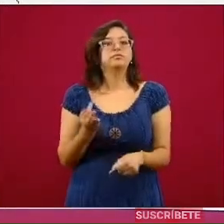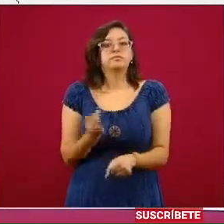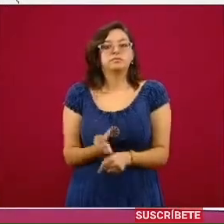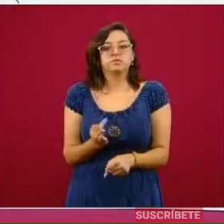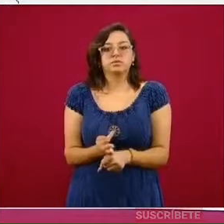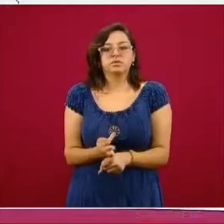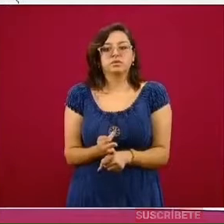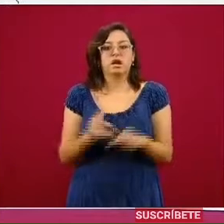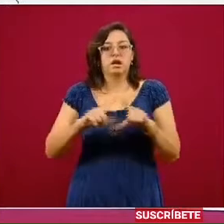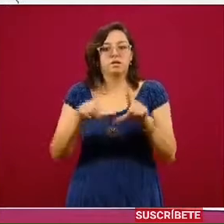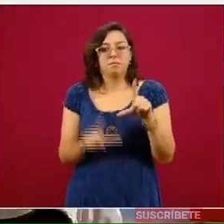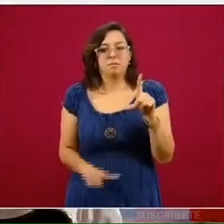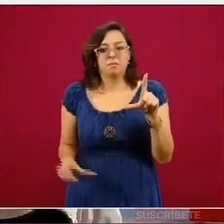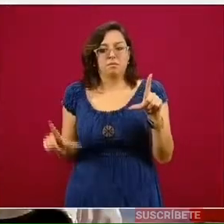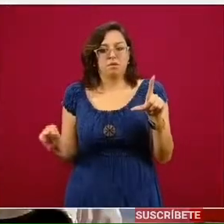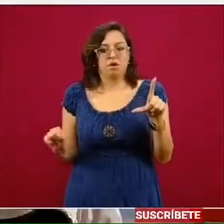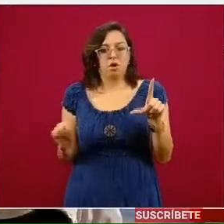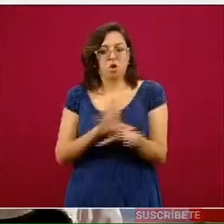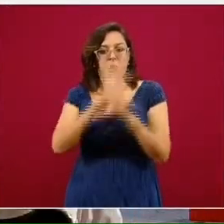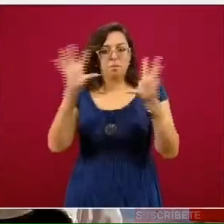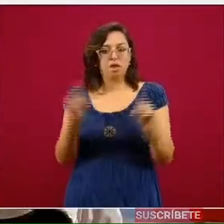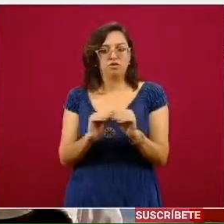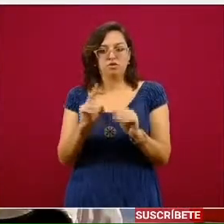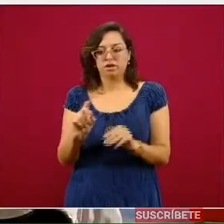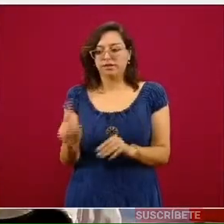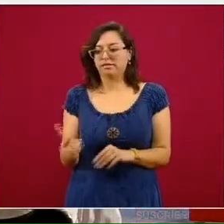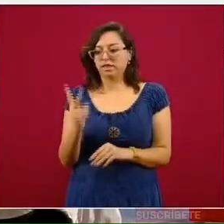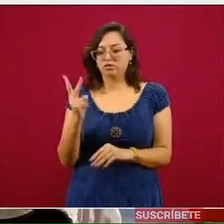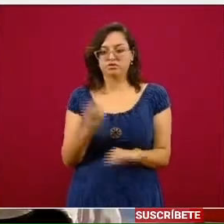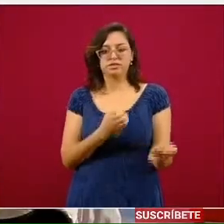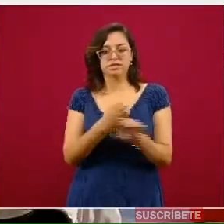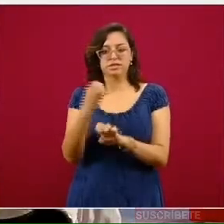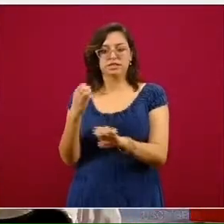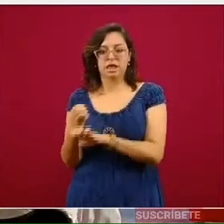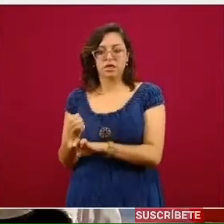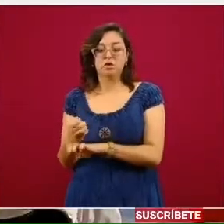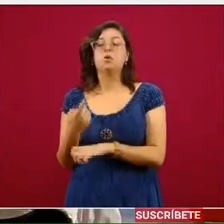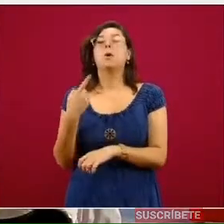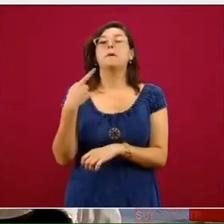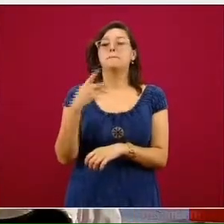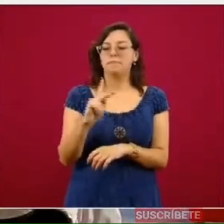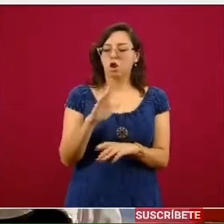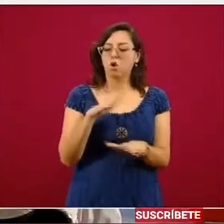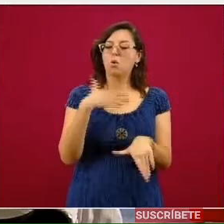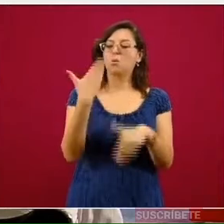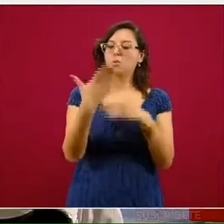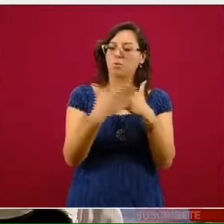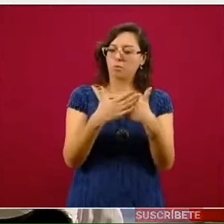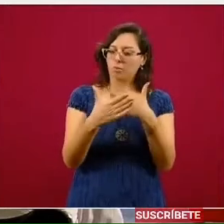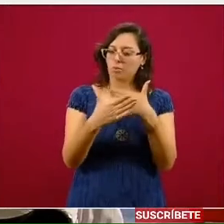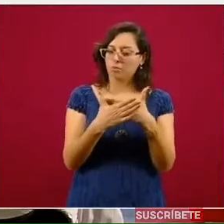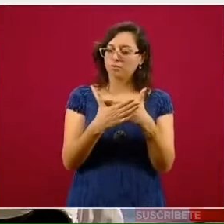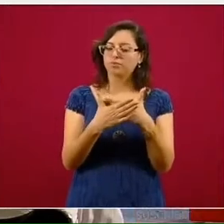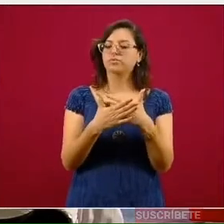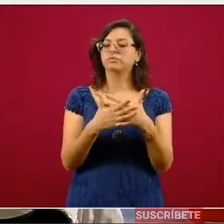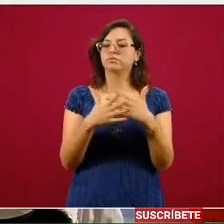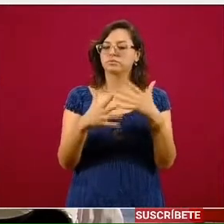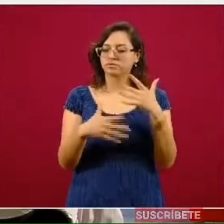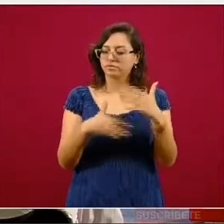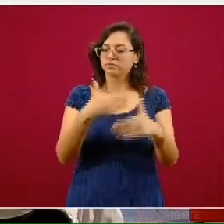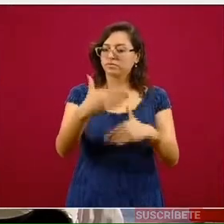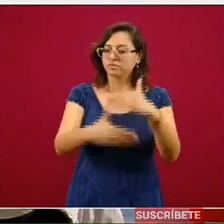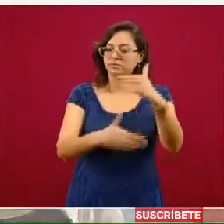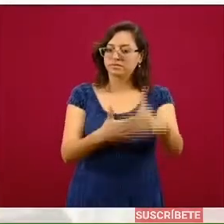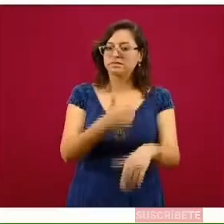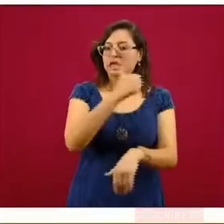resumen de todo el país, pero seguiremos presentando en bloques el resto, el mosaico municipal, las curvas epidémicas, para